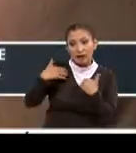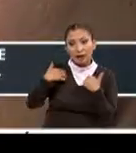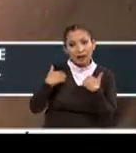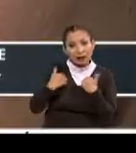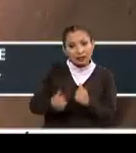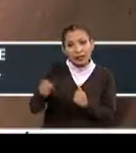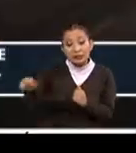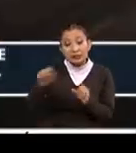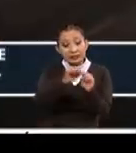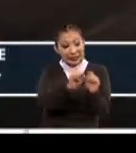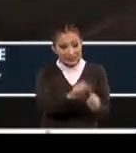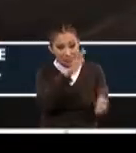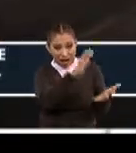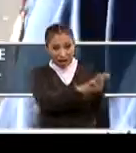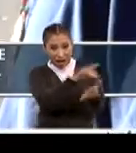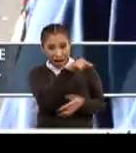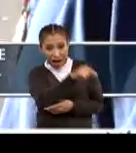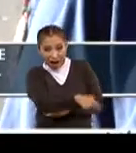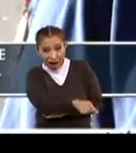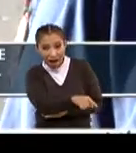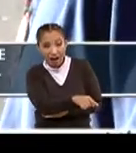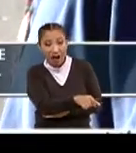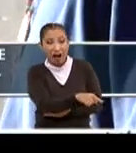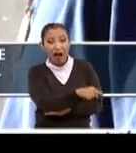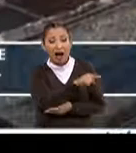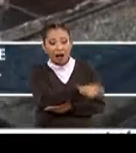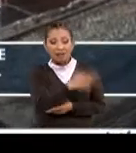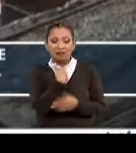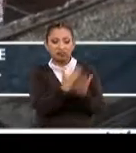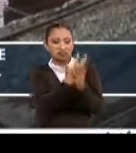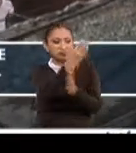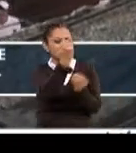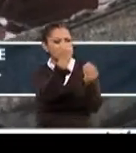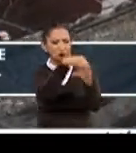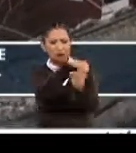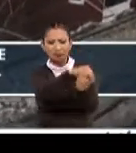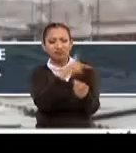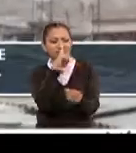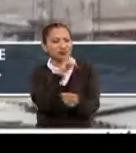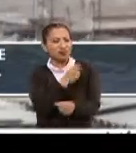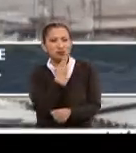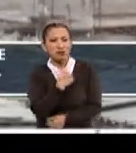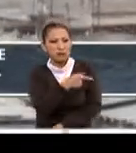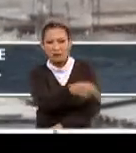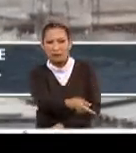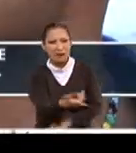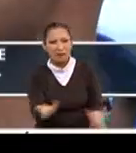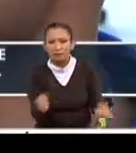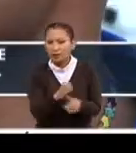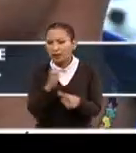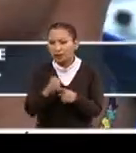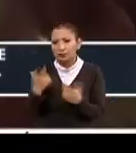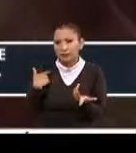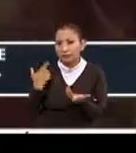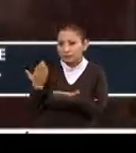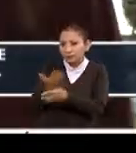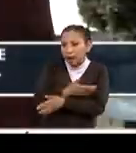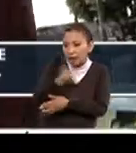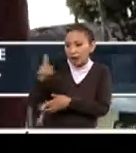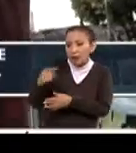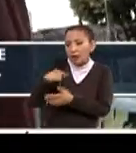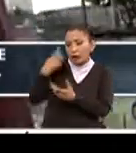entender que si el sistema penitenciario está rebasado, es fallido, entonces hay